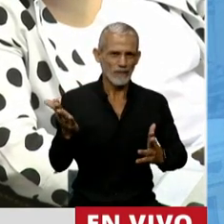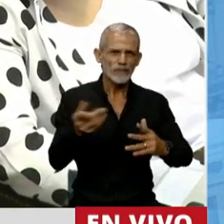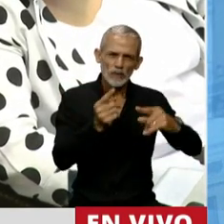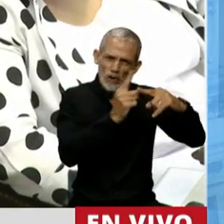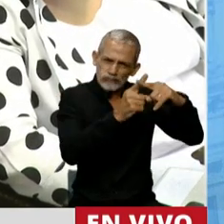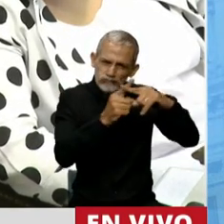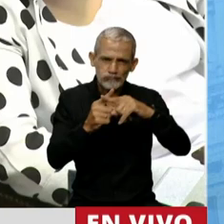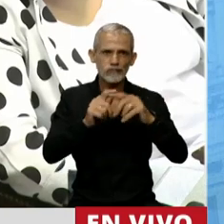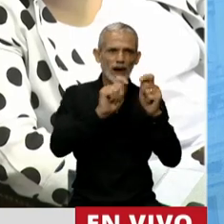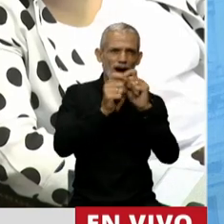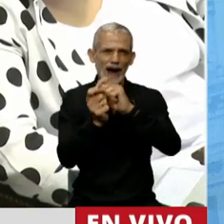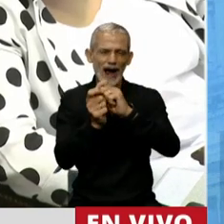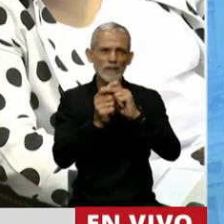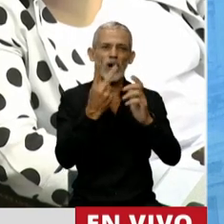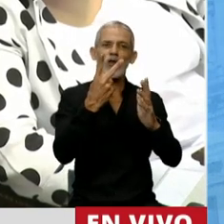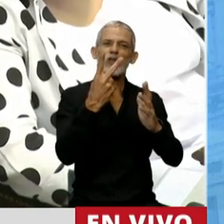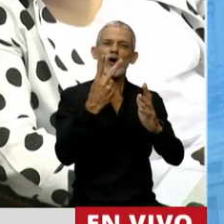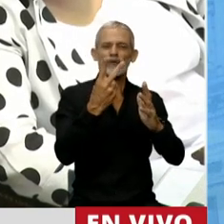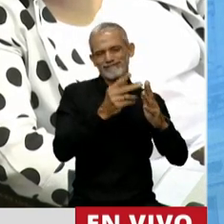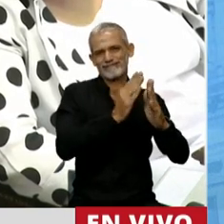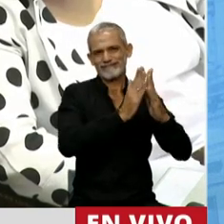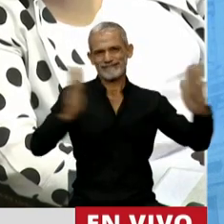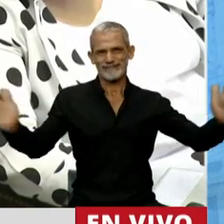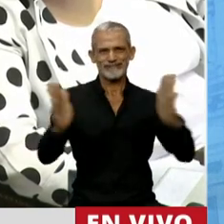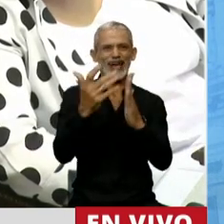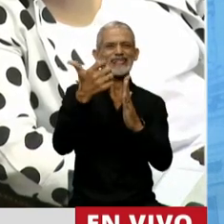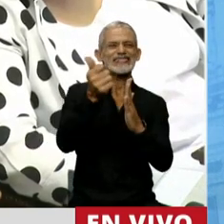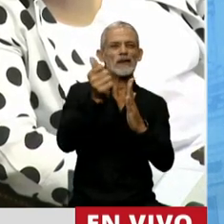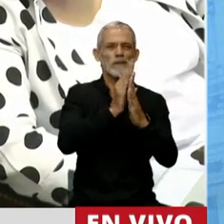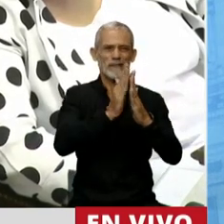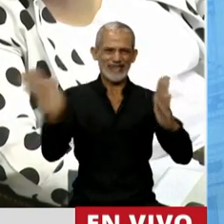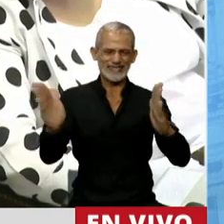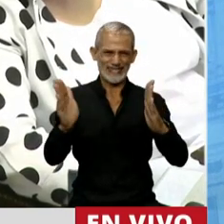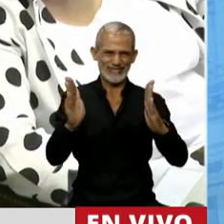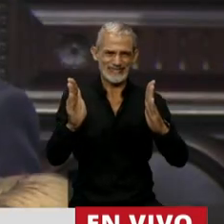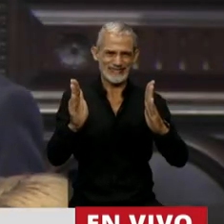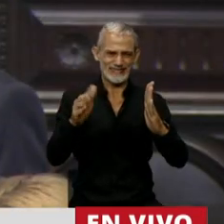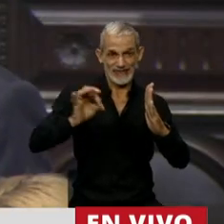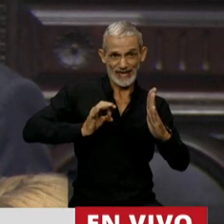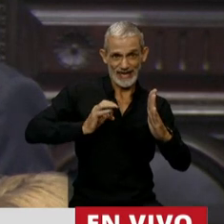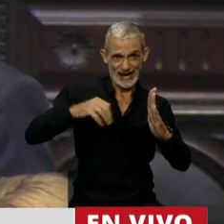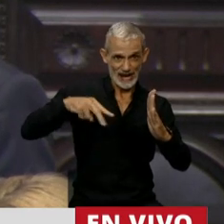todas las variables del segundo semestre de 2020, que es lo mismo que decir el tercer y cuarto trimestre.